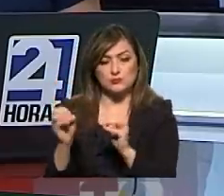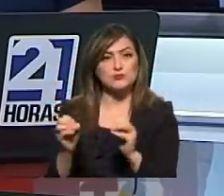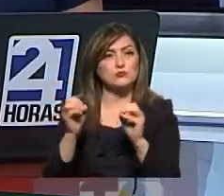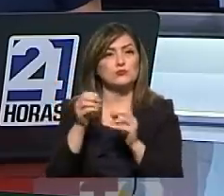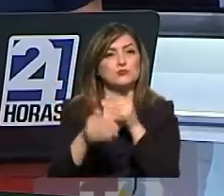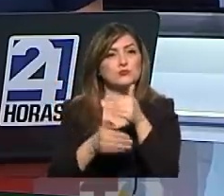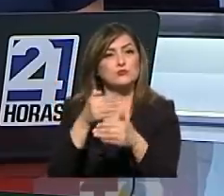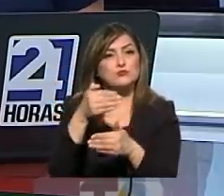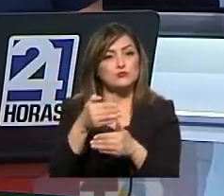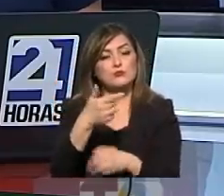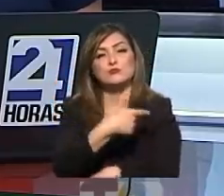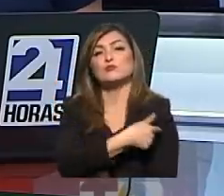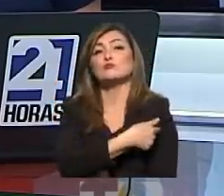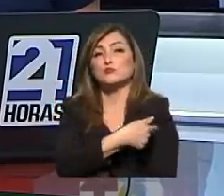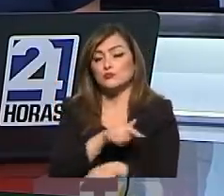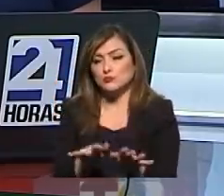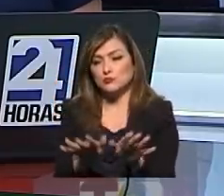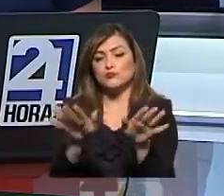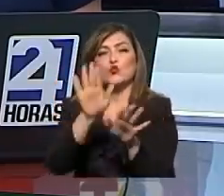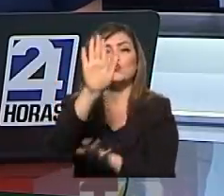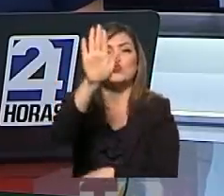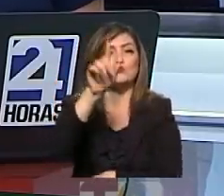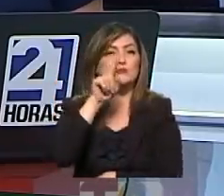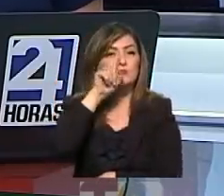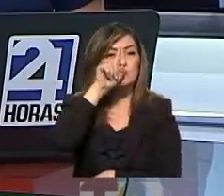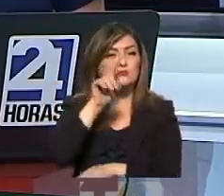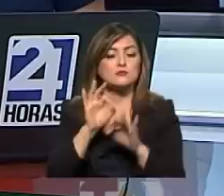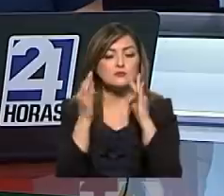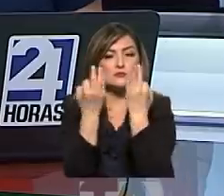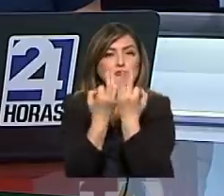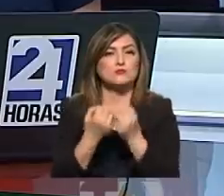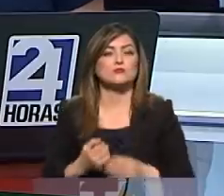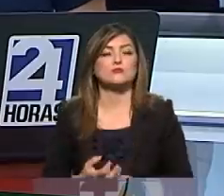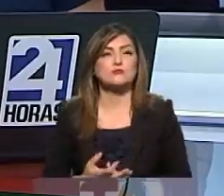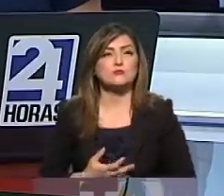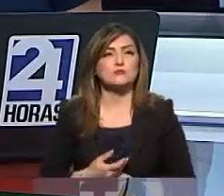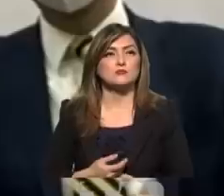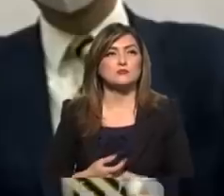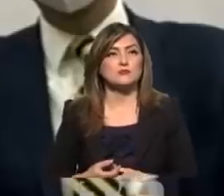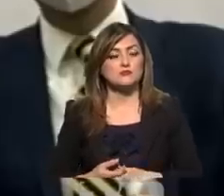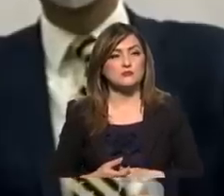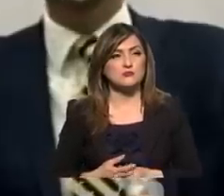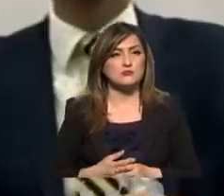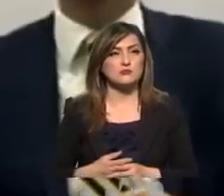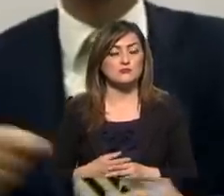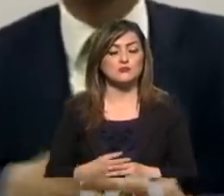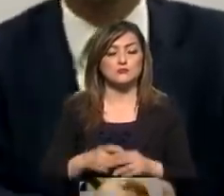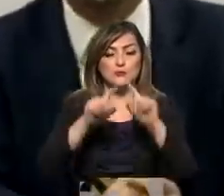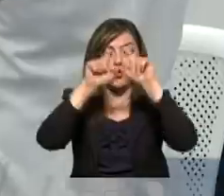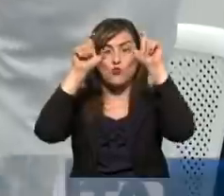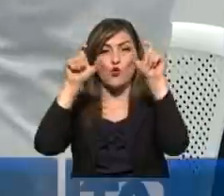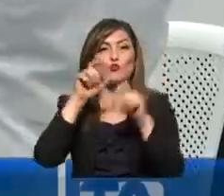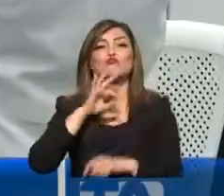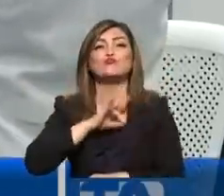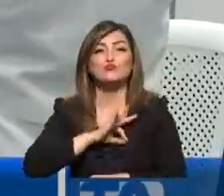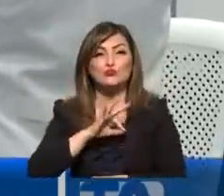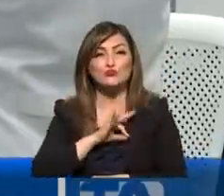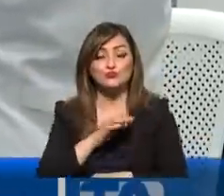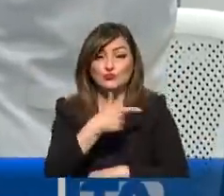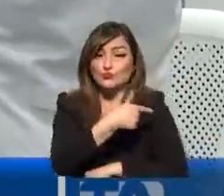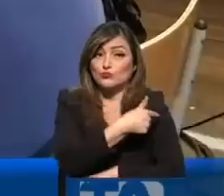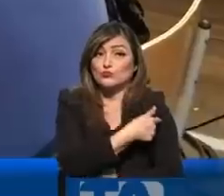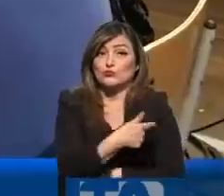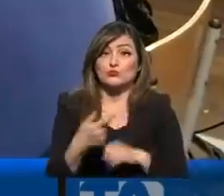los procesos para la vacunación masiva de sus empleados y familiares. El sector empresarial está consciente de que